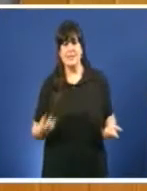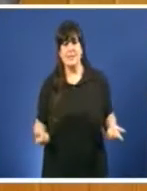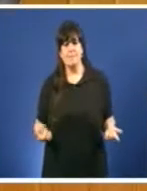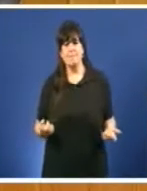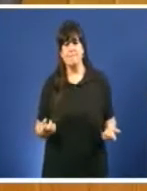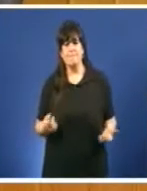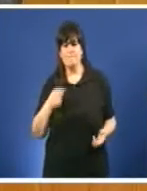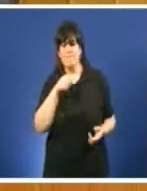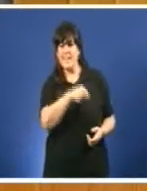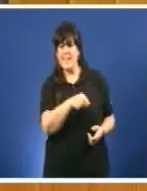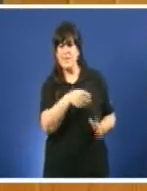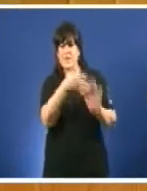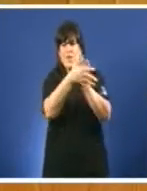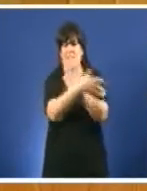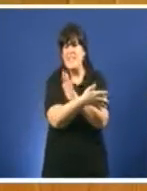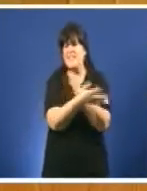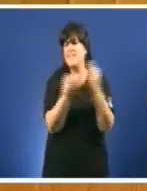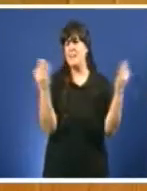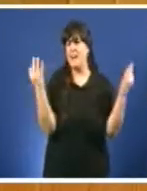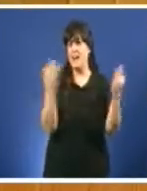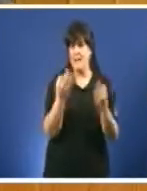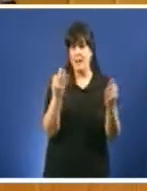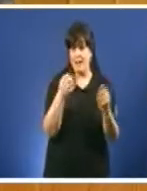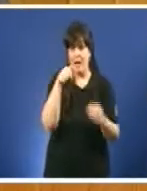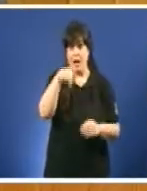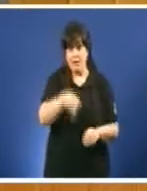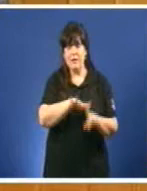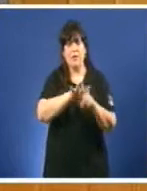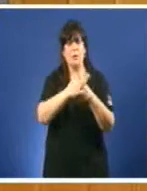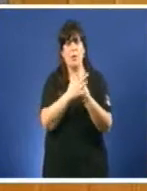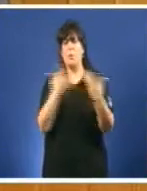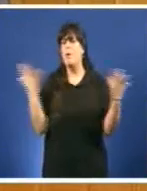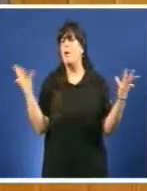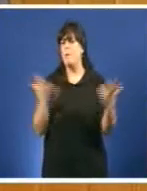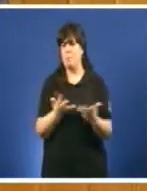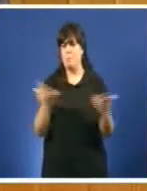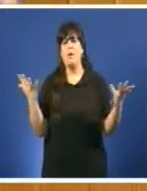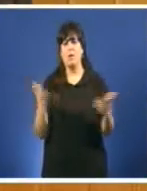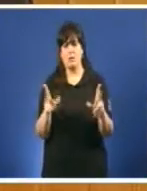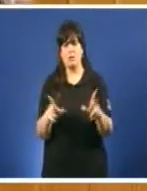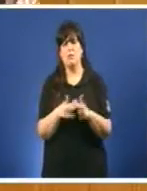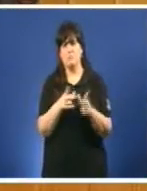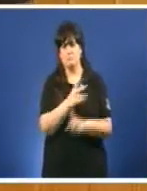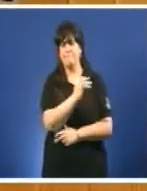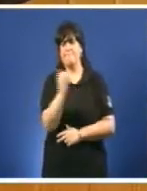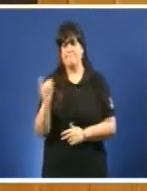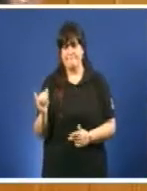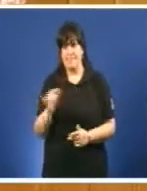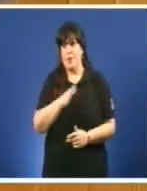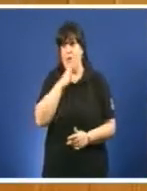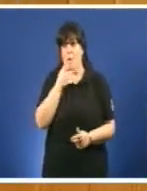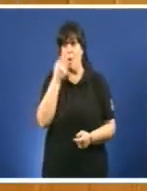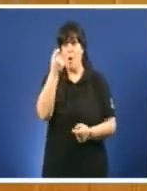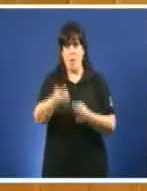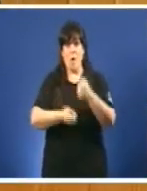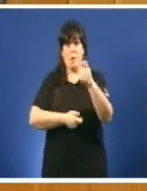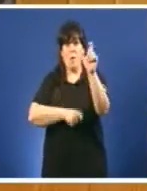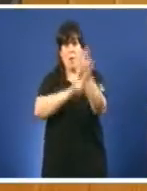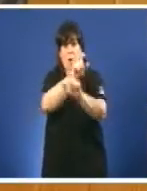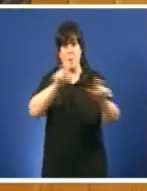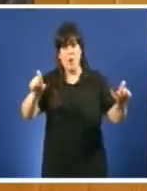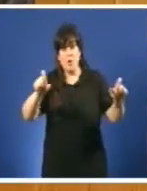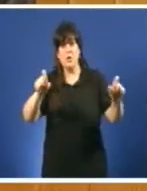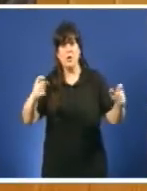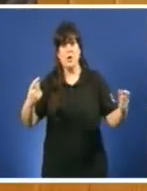é un indicador da situación de emerxencia social que vive o noso país, con cada vez máis persoas en